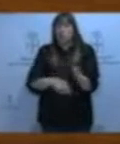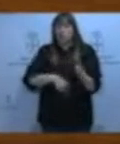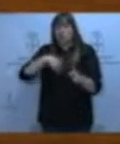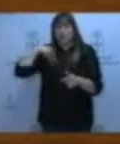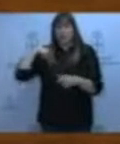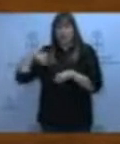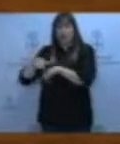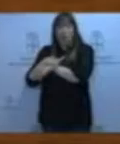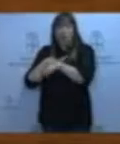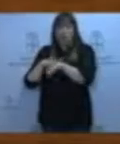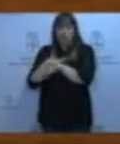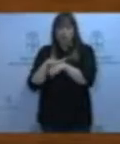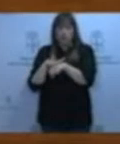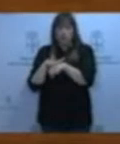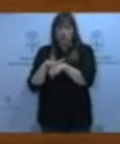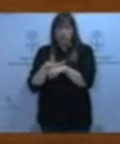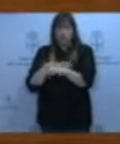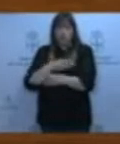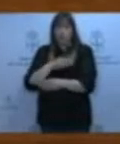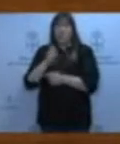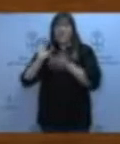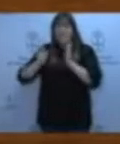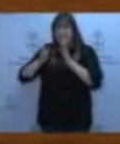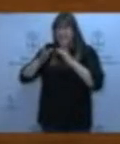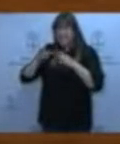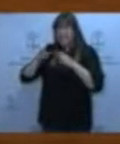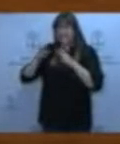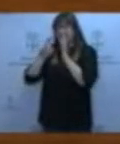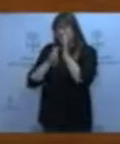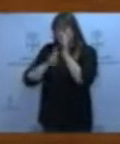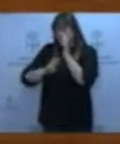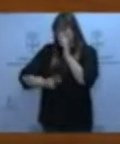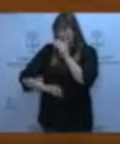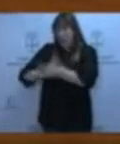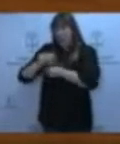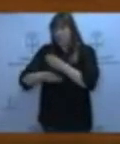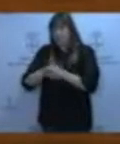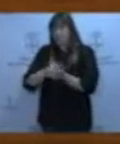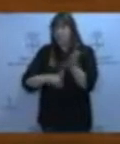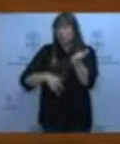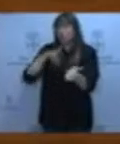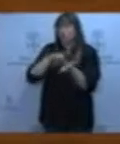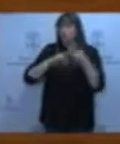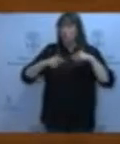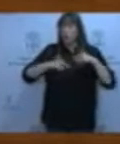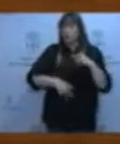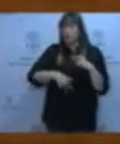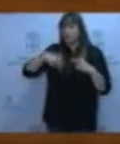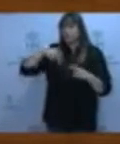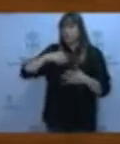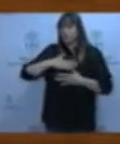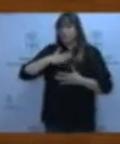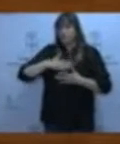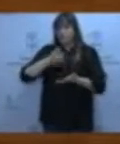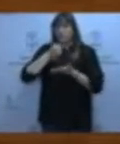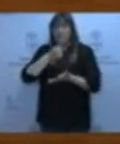Gobierno, a la realización de intervenciones arqueológicas aquí o allá, cuando la Dirección General de Patrimonio no cuenta con un plan director